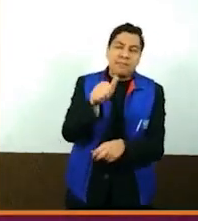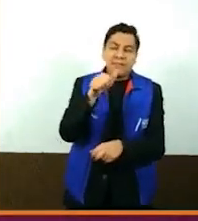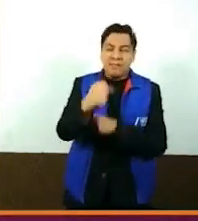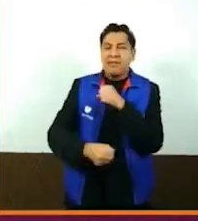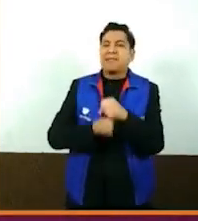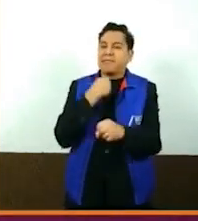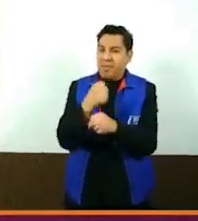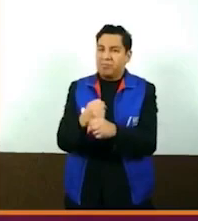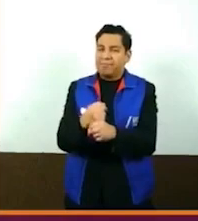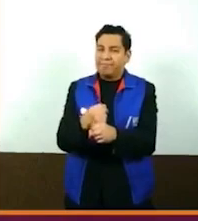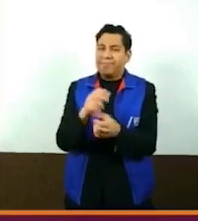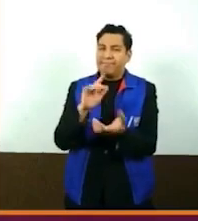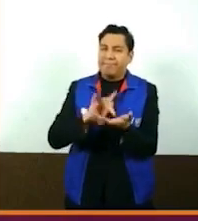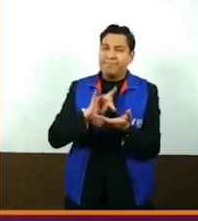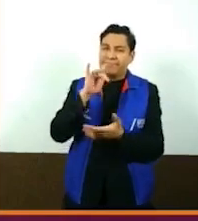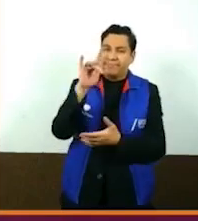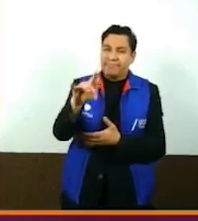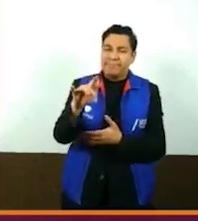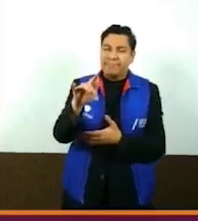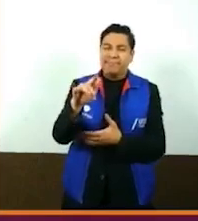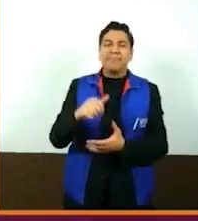Gracias.